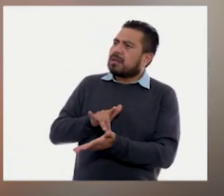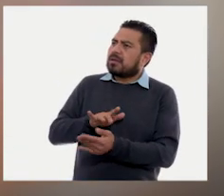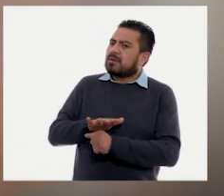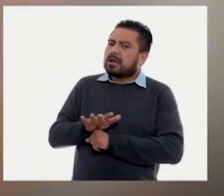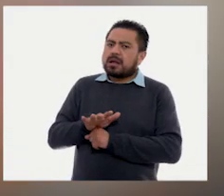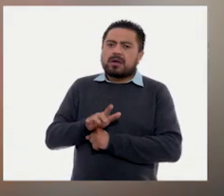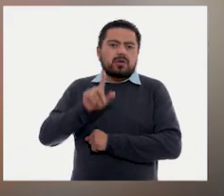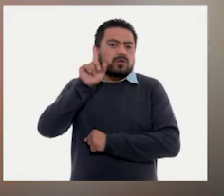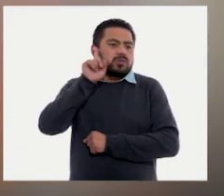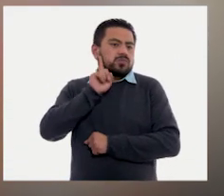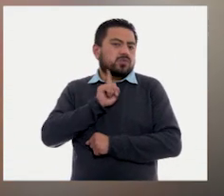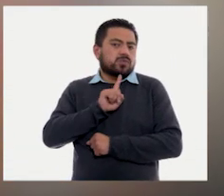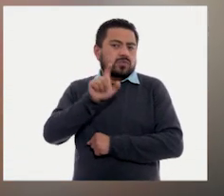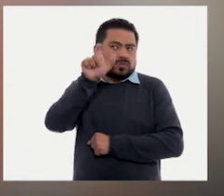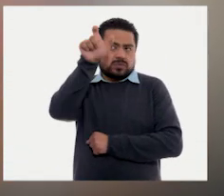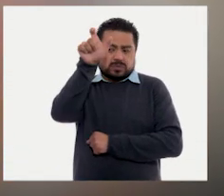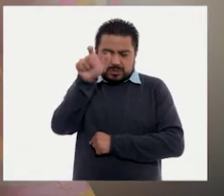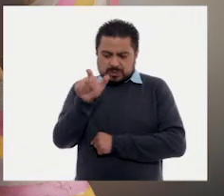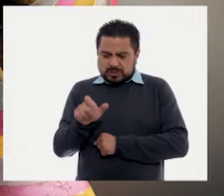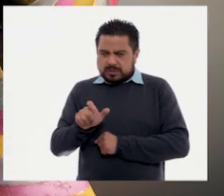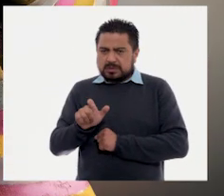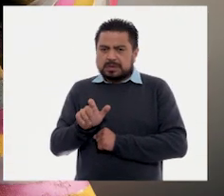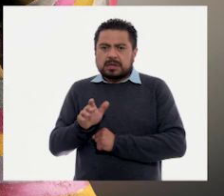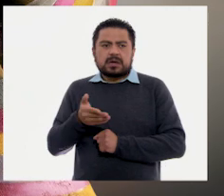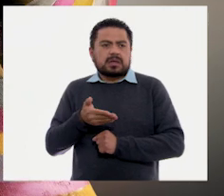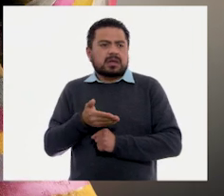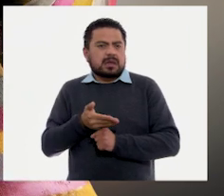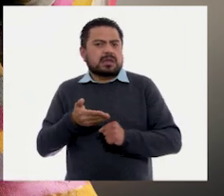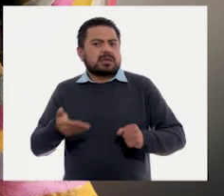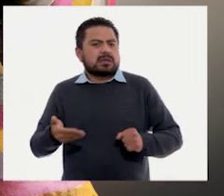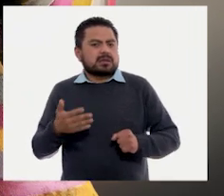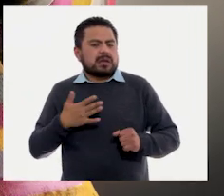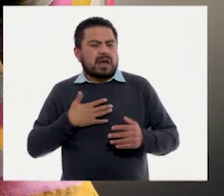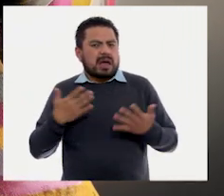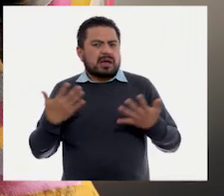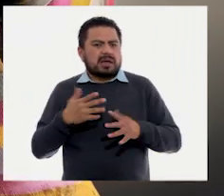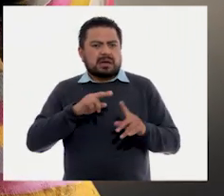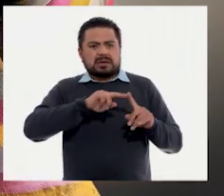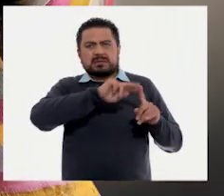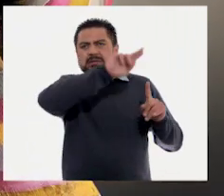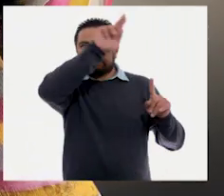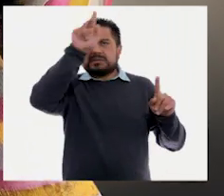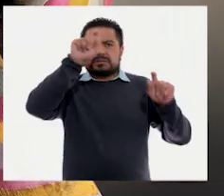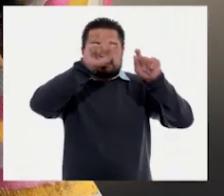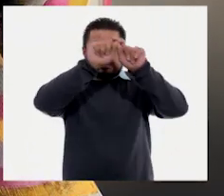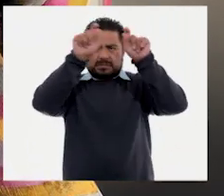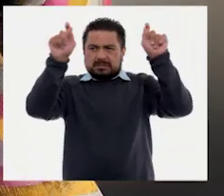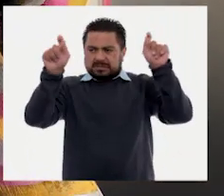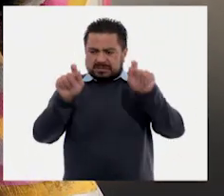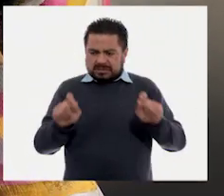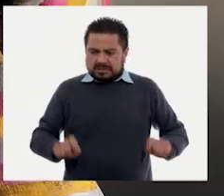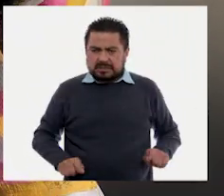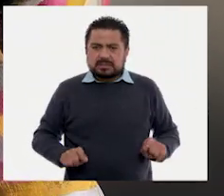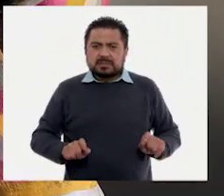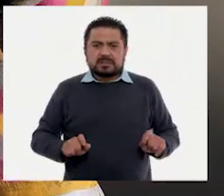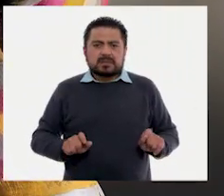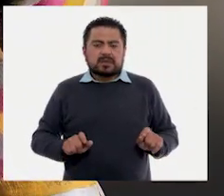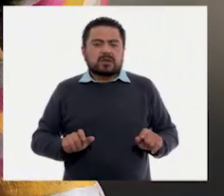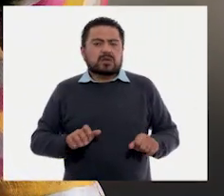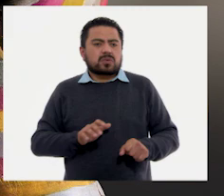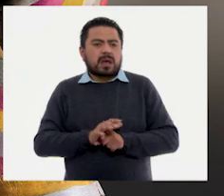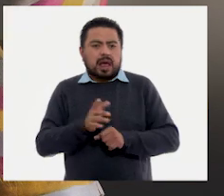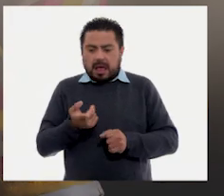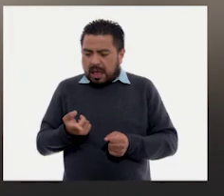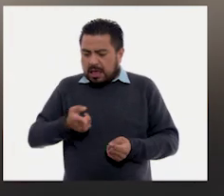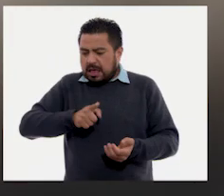torso femenino. Y entonces yo hacía una silueta con el torso y dentro del